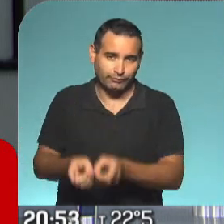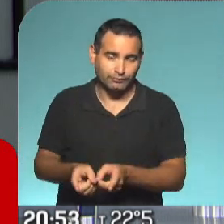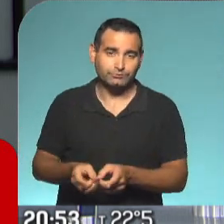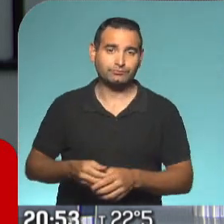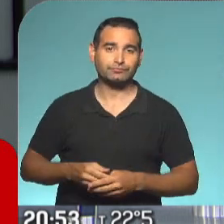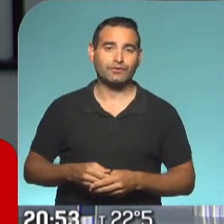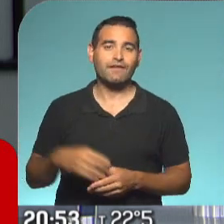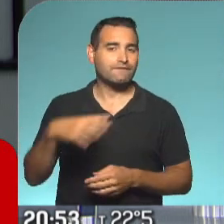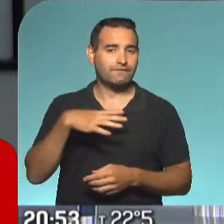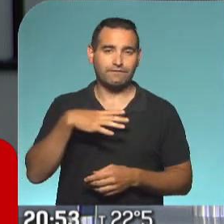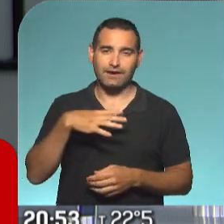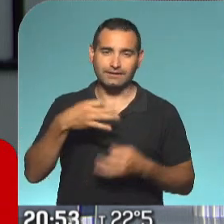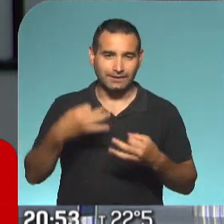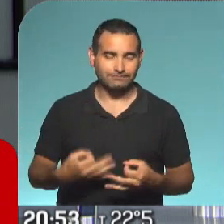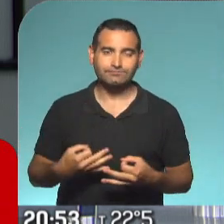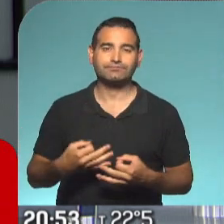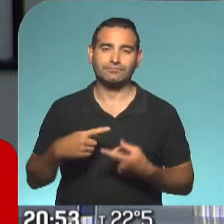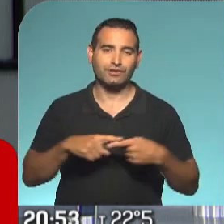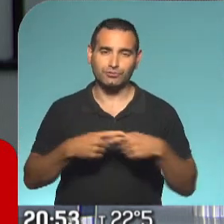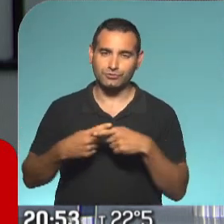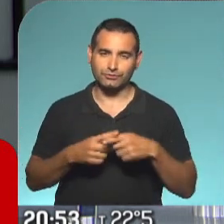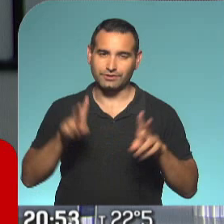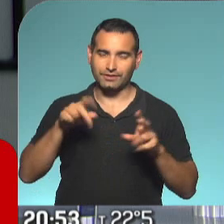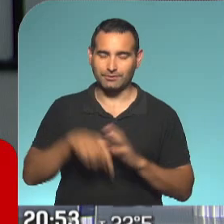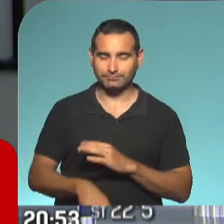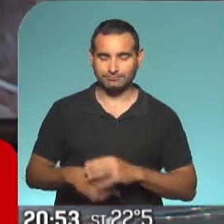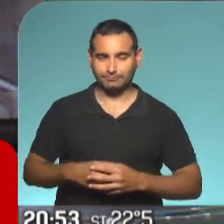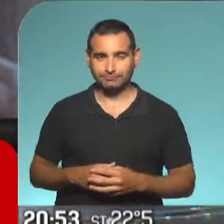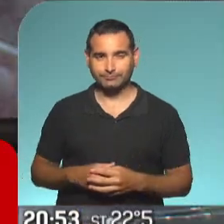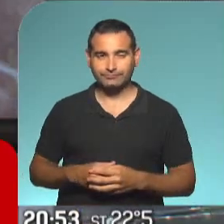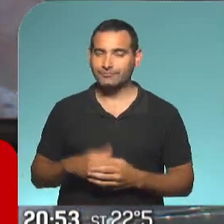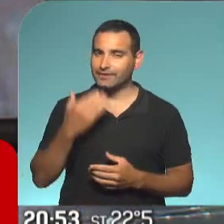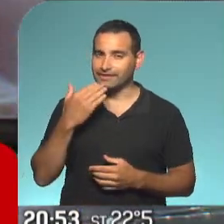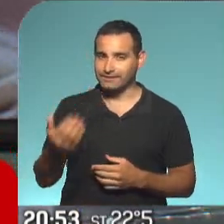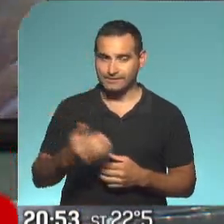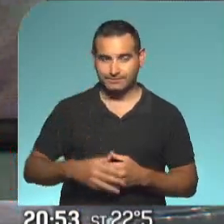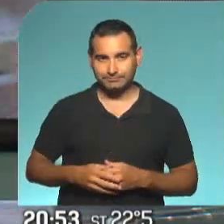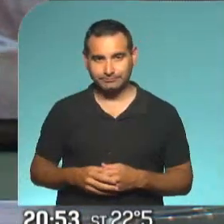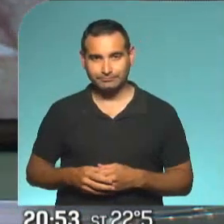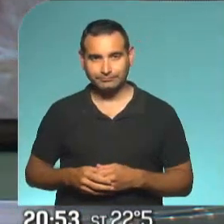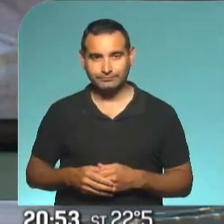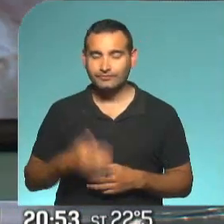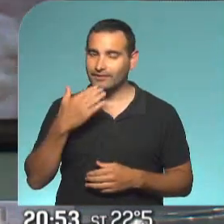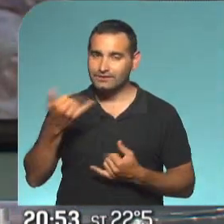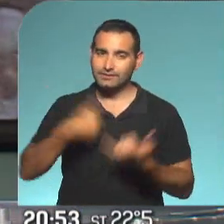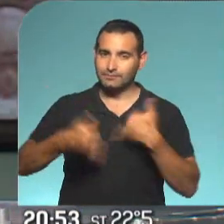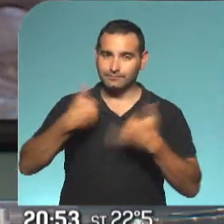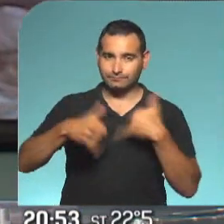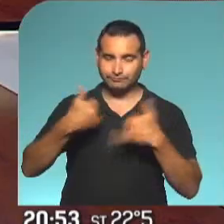para el país. Todavía tenemos pendiente una discusión a fondo sobre este punto. Raúl de la Torre, gracias. No, gracias por hacernos esta